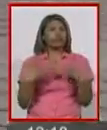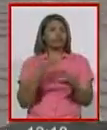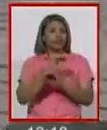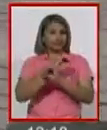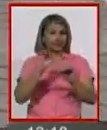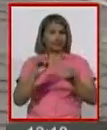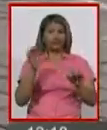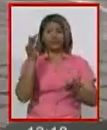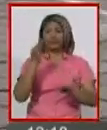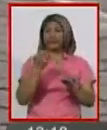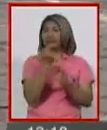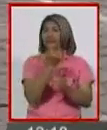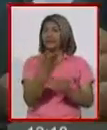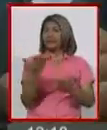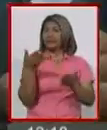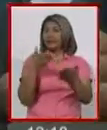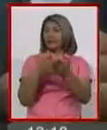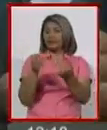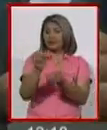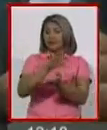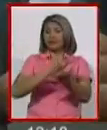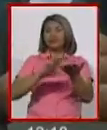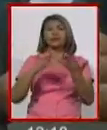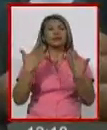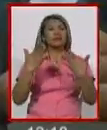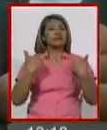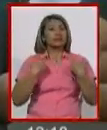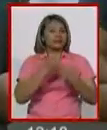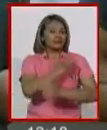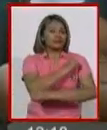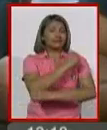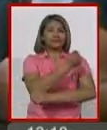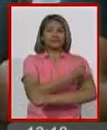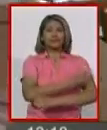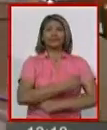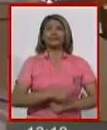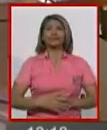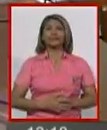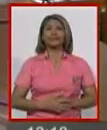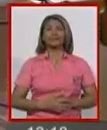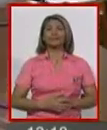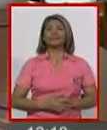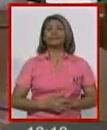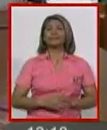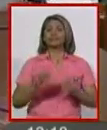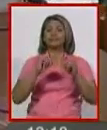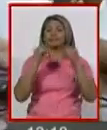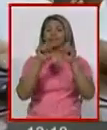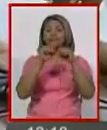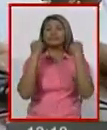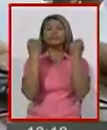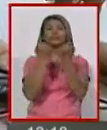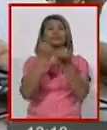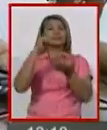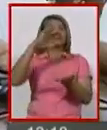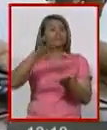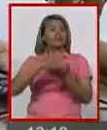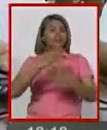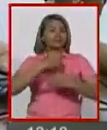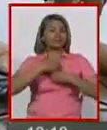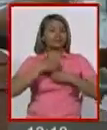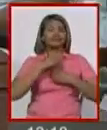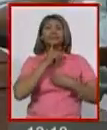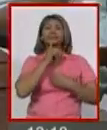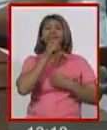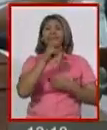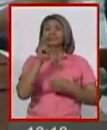miedo. Bueno, y si alguien viene a querer hacer algún disturbio, para eso están las autoridades llamadas por ley. Los movimientos sociales, por su lado, minimizaron la